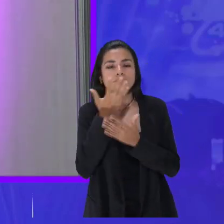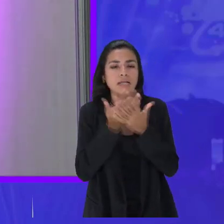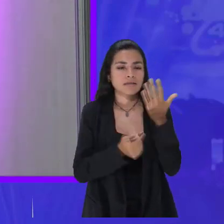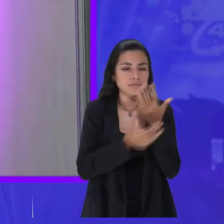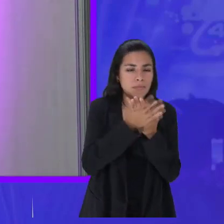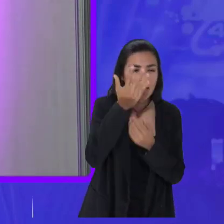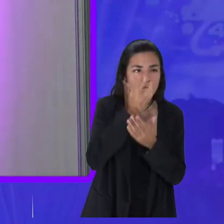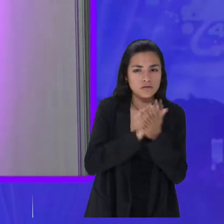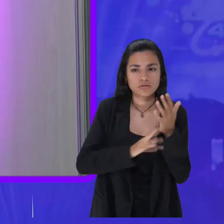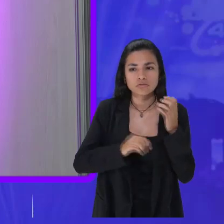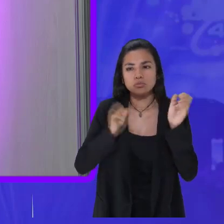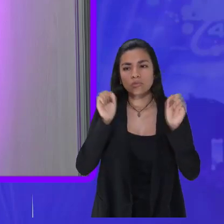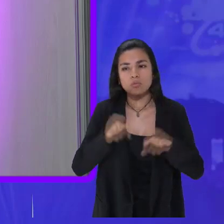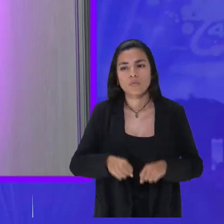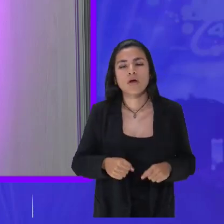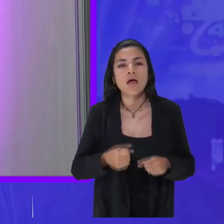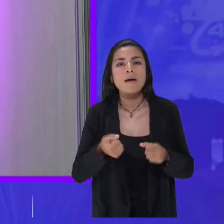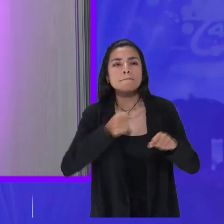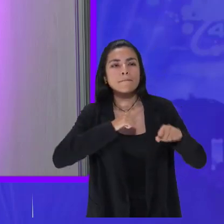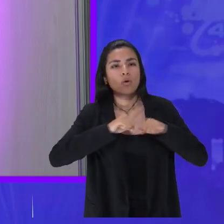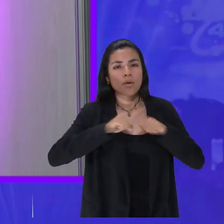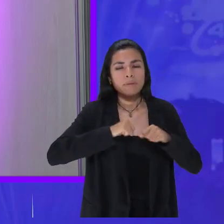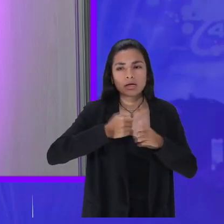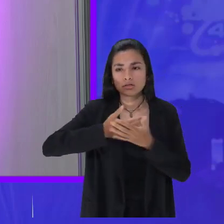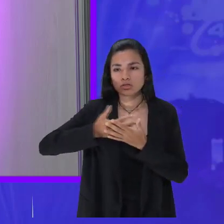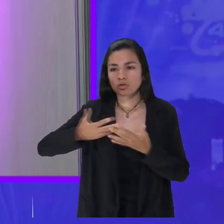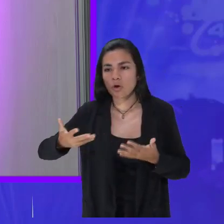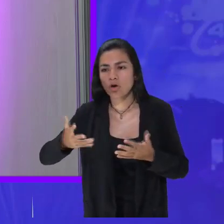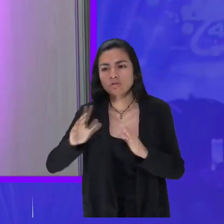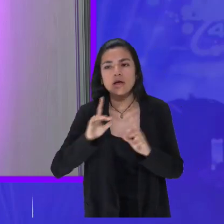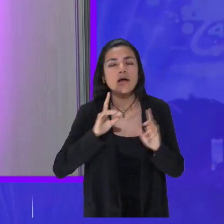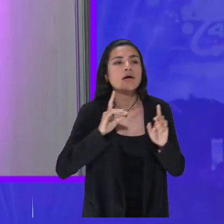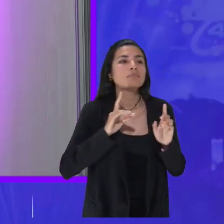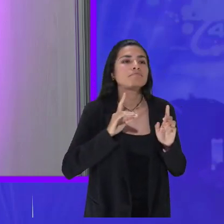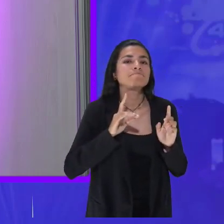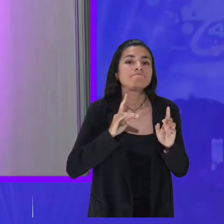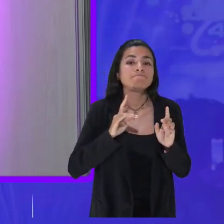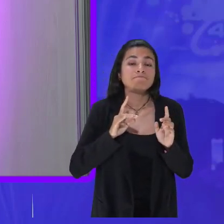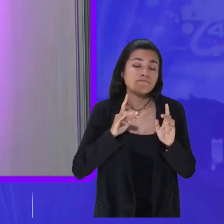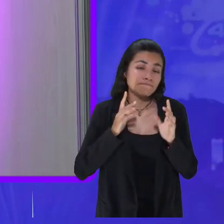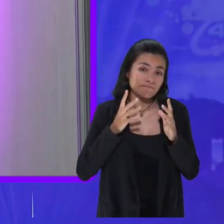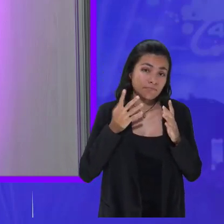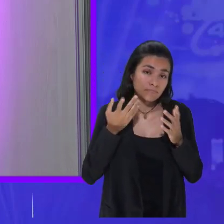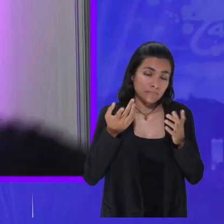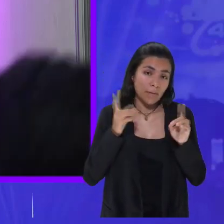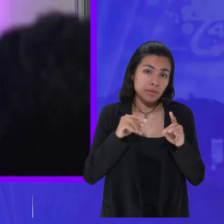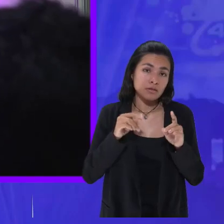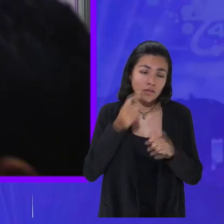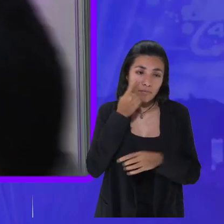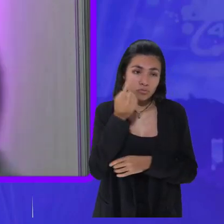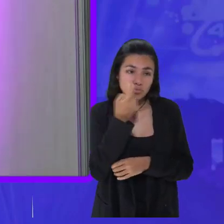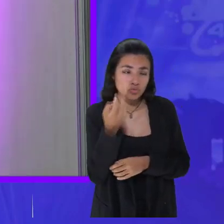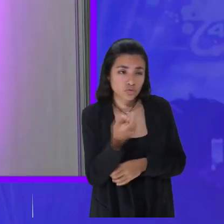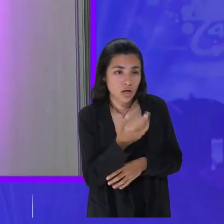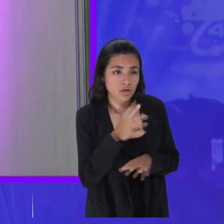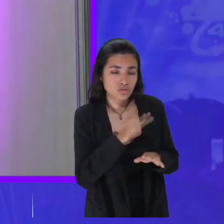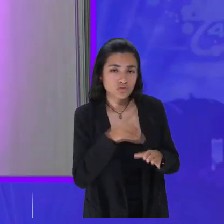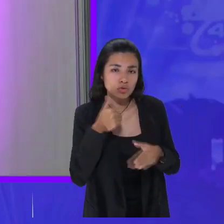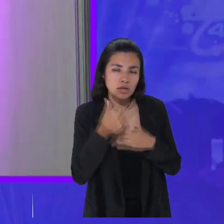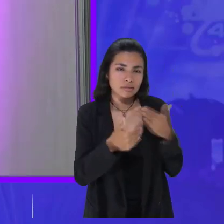manos y poder tener ciertos movimientos y ciertas cosas, y estamos buscando eso. De hecho, en este momento estamos